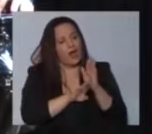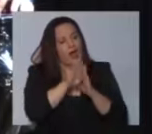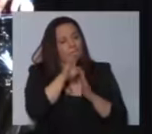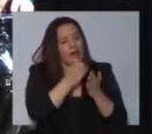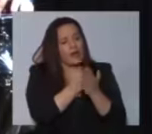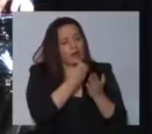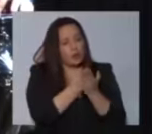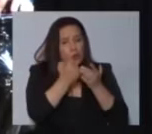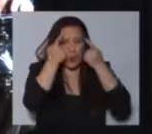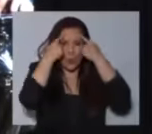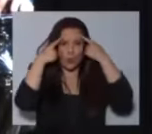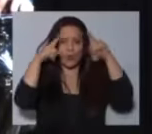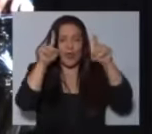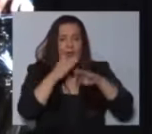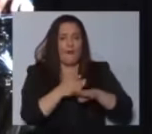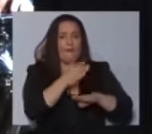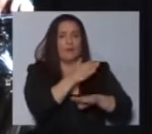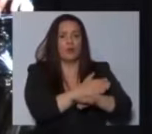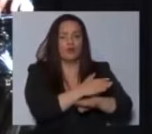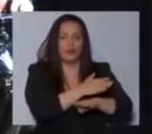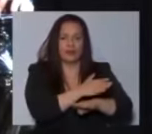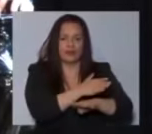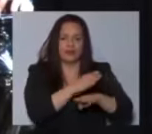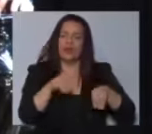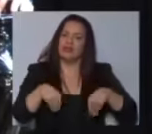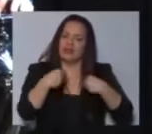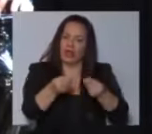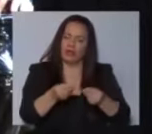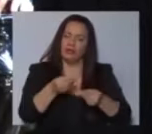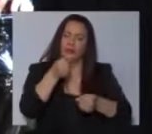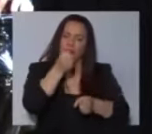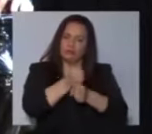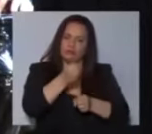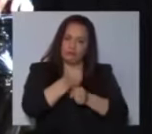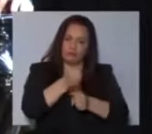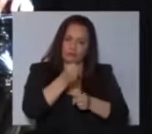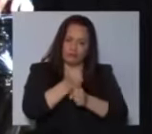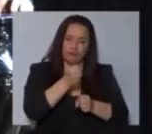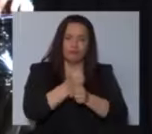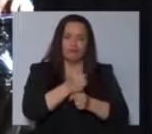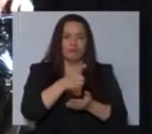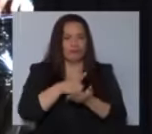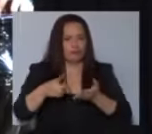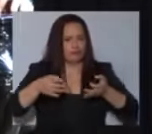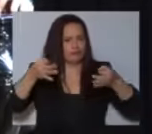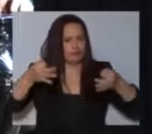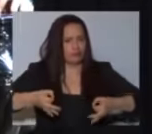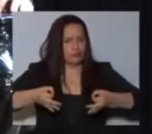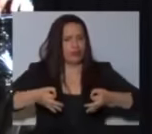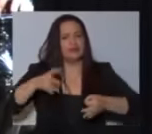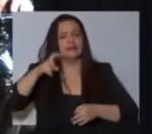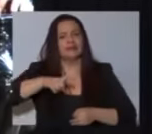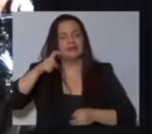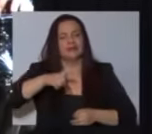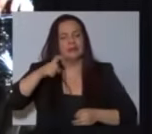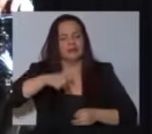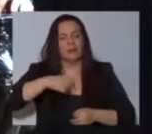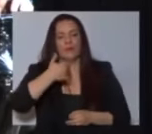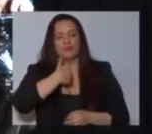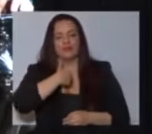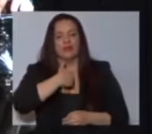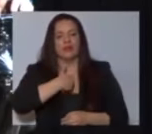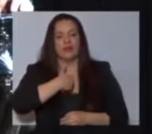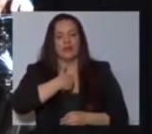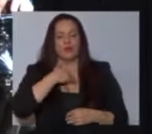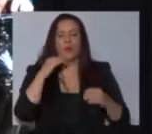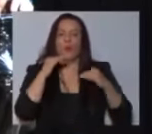y lograr la prosperidad mediante la generación de empleo digno, ocupamos ineludiblemente contar con